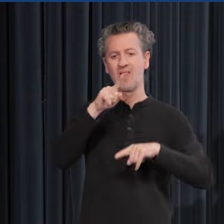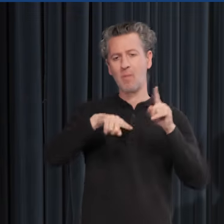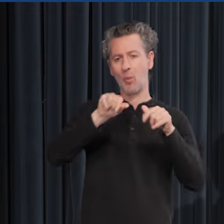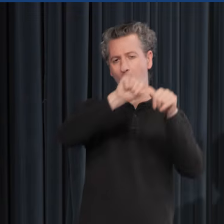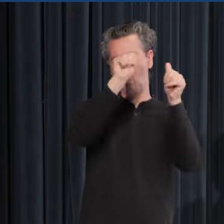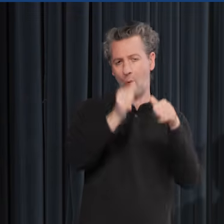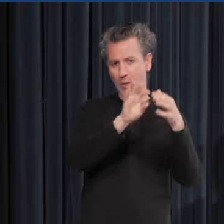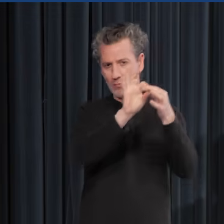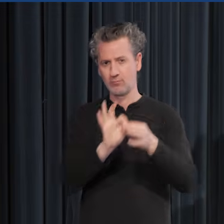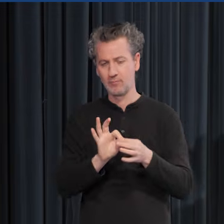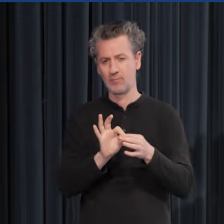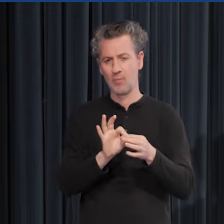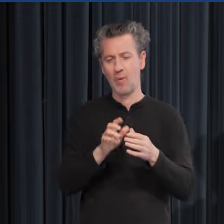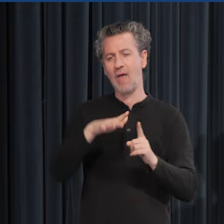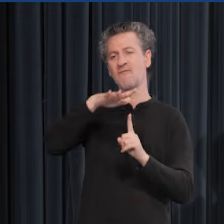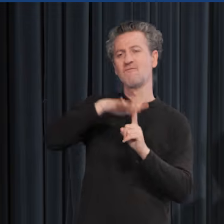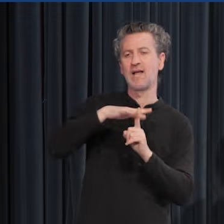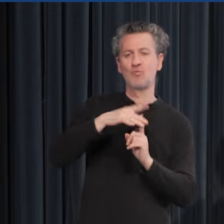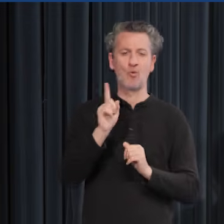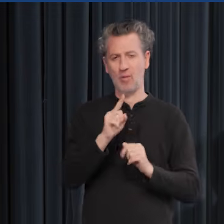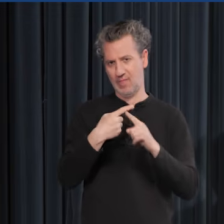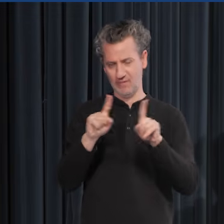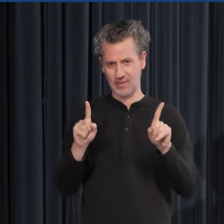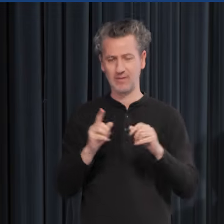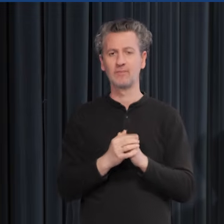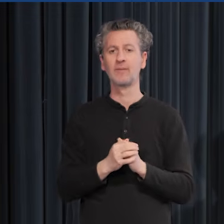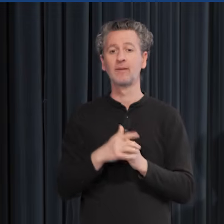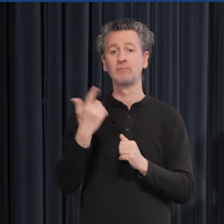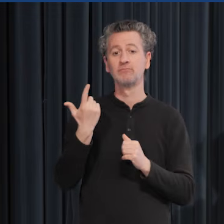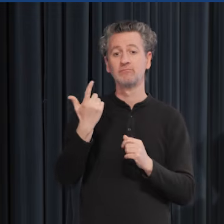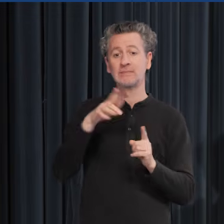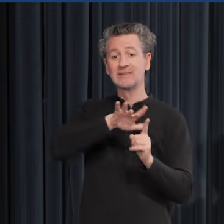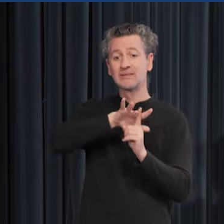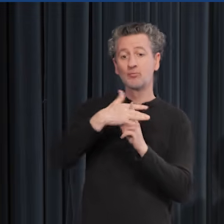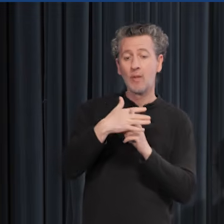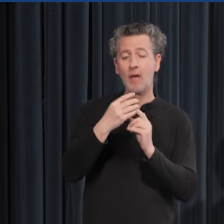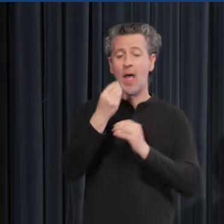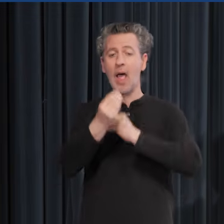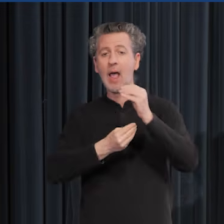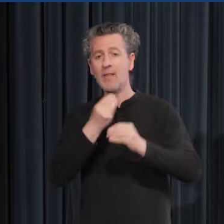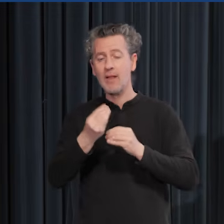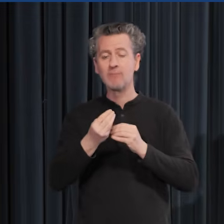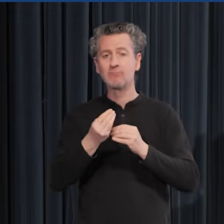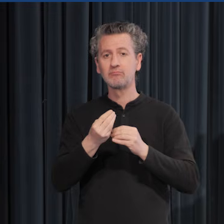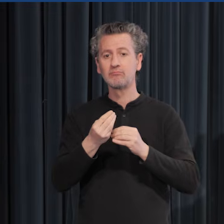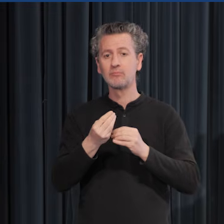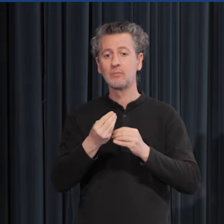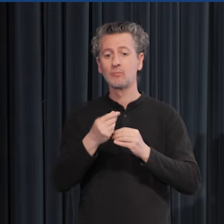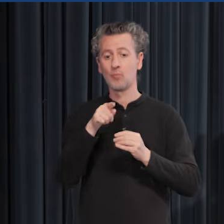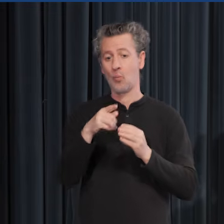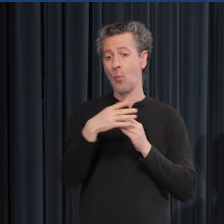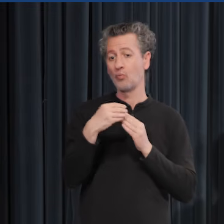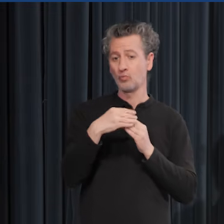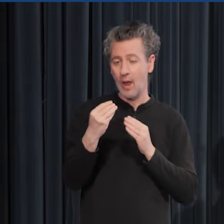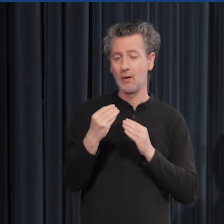modelos. No está leyendo la factura de tu edificio. Entonces te plantea unos escenarios de rehabilitación, con lo cual tú puedes, a nivel de